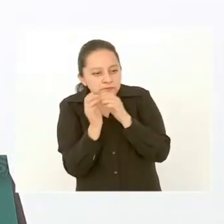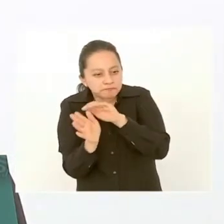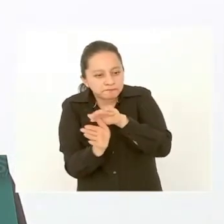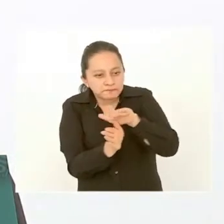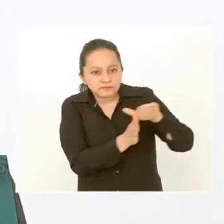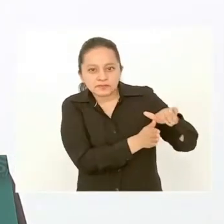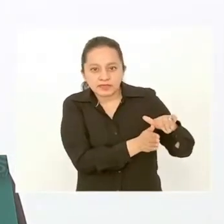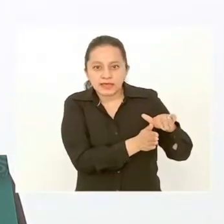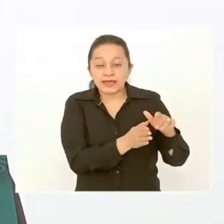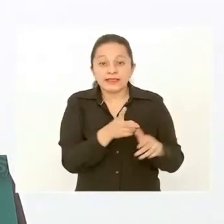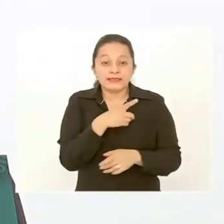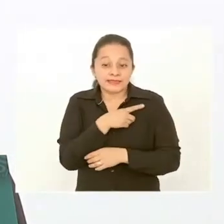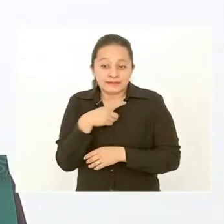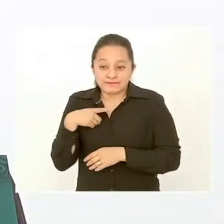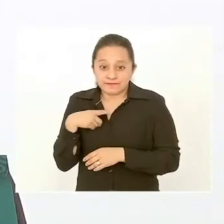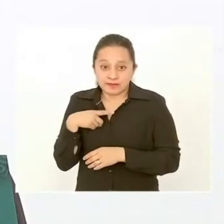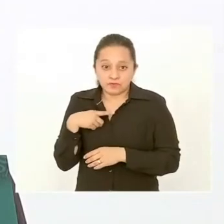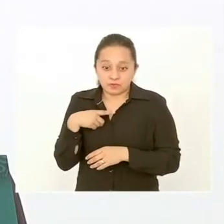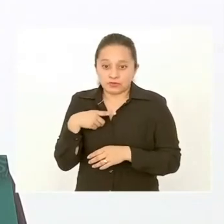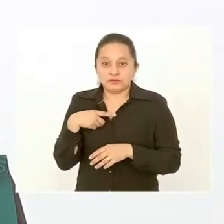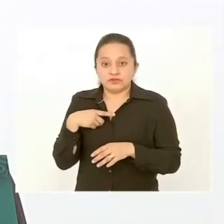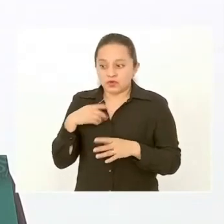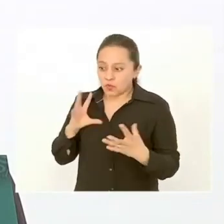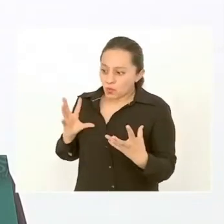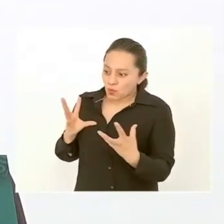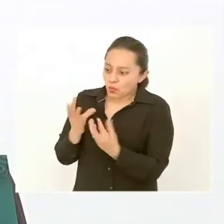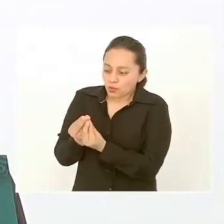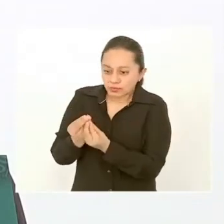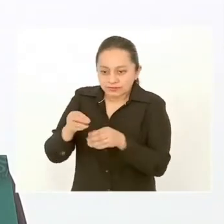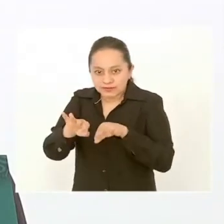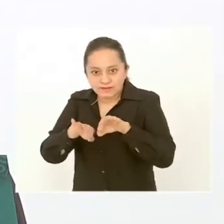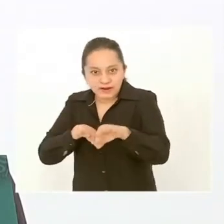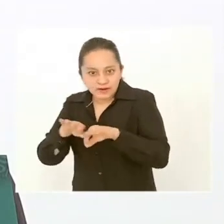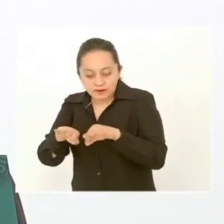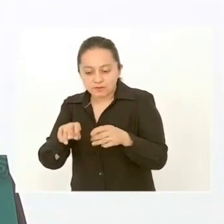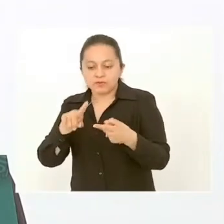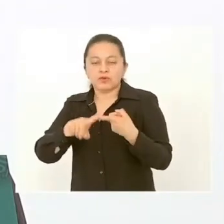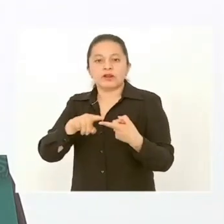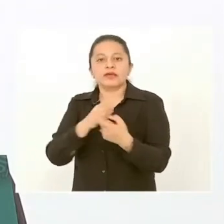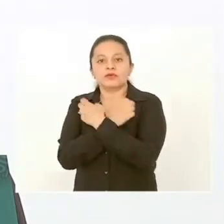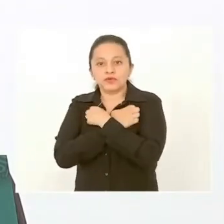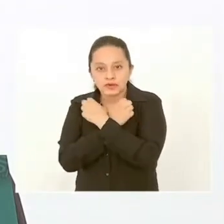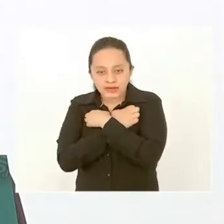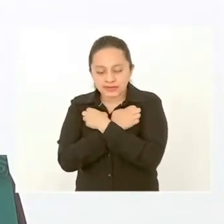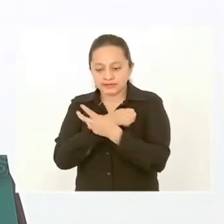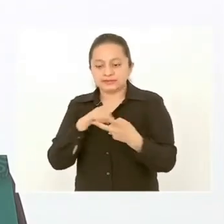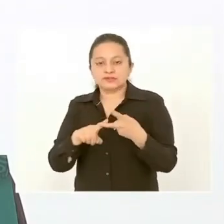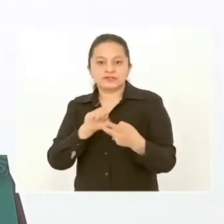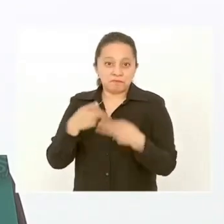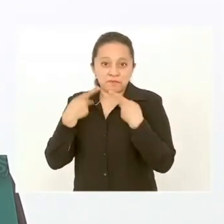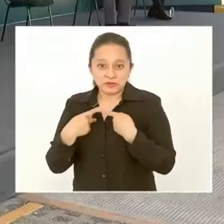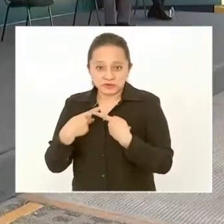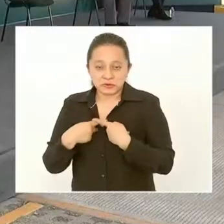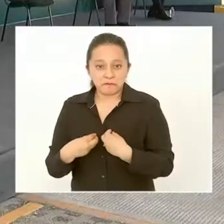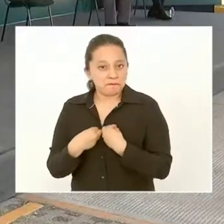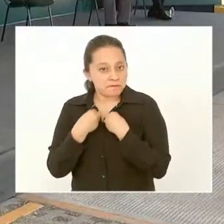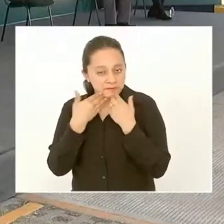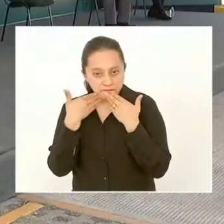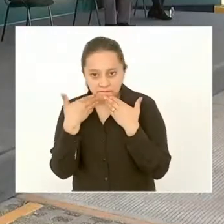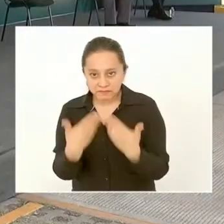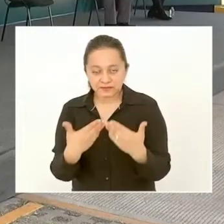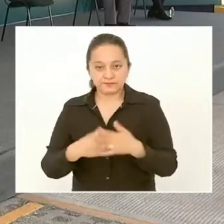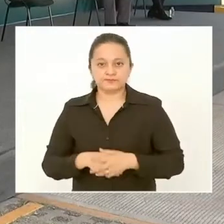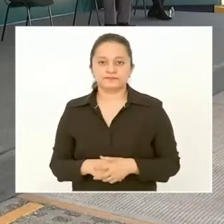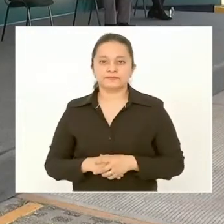por la educación por la salud por el bienestar de nuestro pueblo y eso es